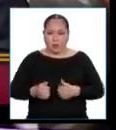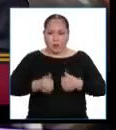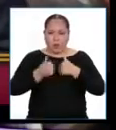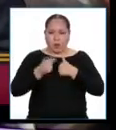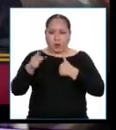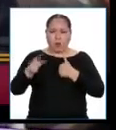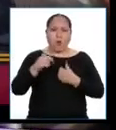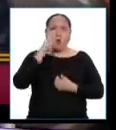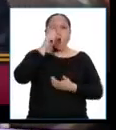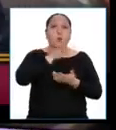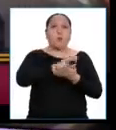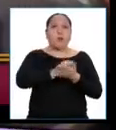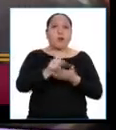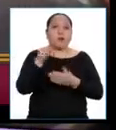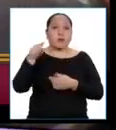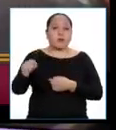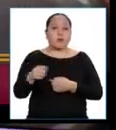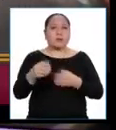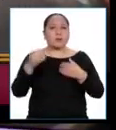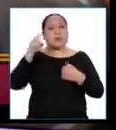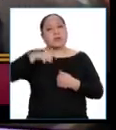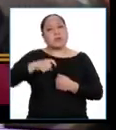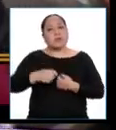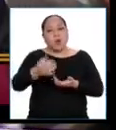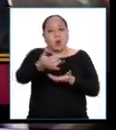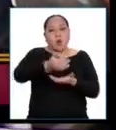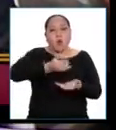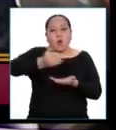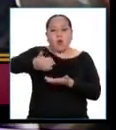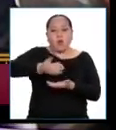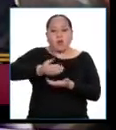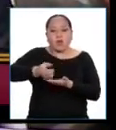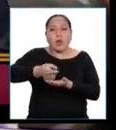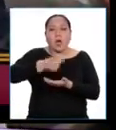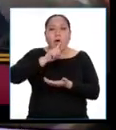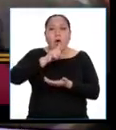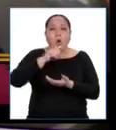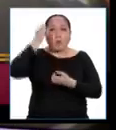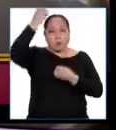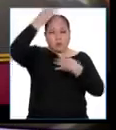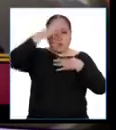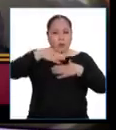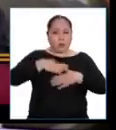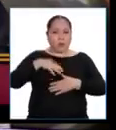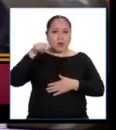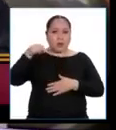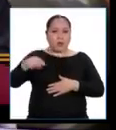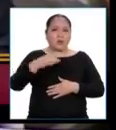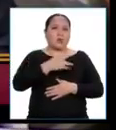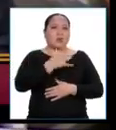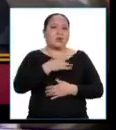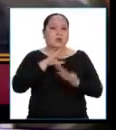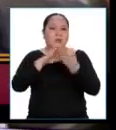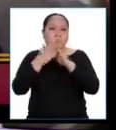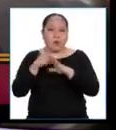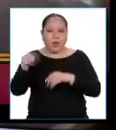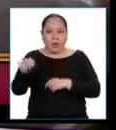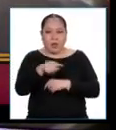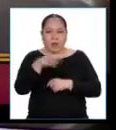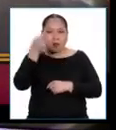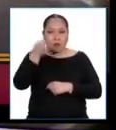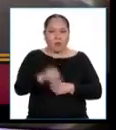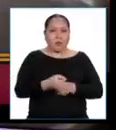ahí. Tendría que juntar su agua para bañarse. Eso es lo que pasa el pueblo, esa es la realidad.